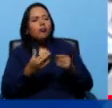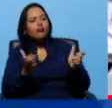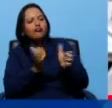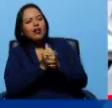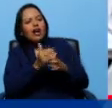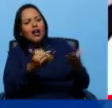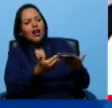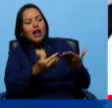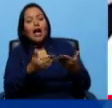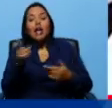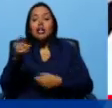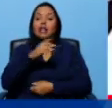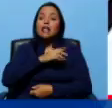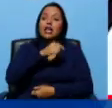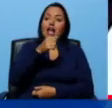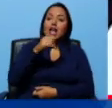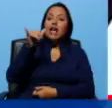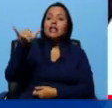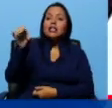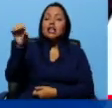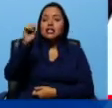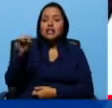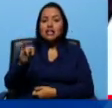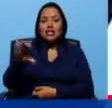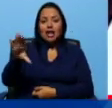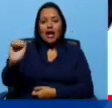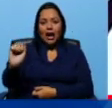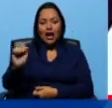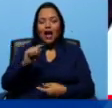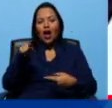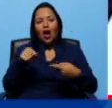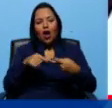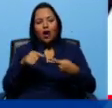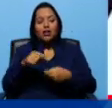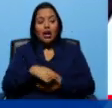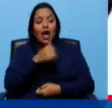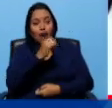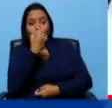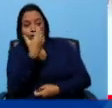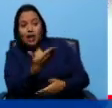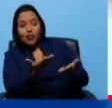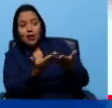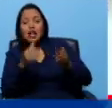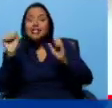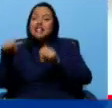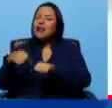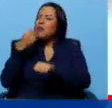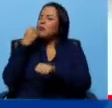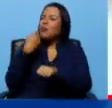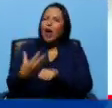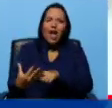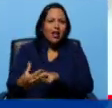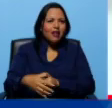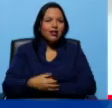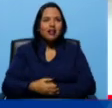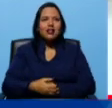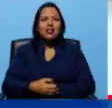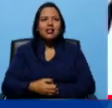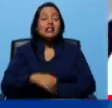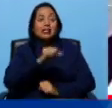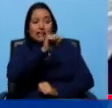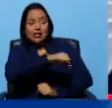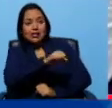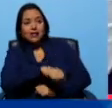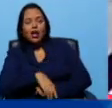Por la directora Jessica. Sí. Y Marixa. ¿Cómo está? ¿Bien bonita la escuela? Sí, hermosa. ¿Hermosa? Sí.